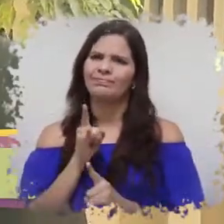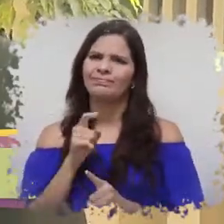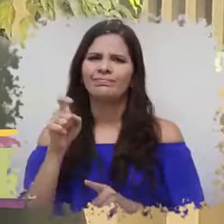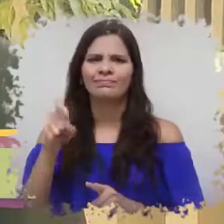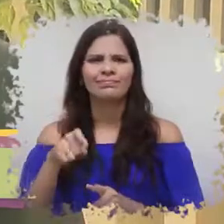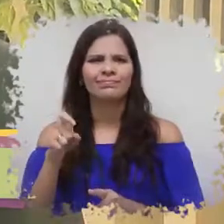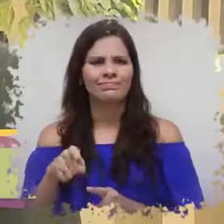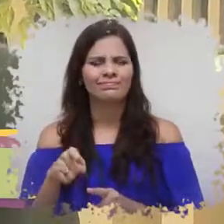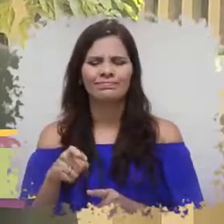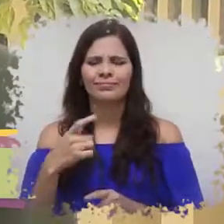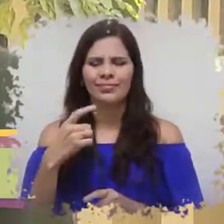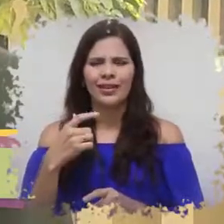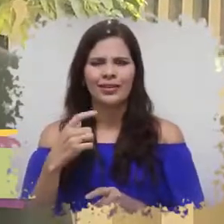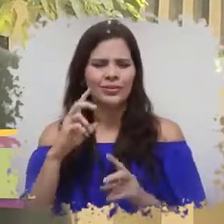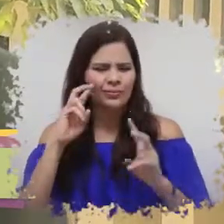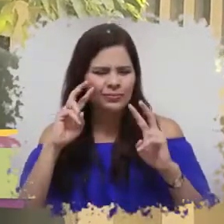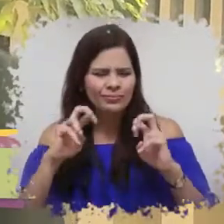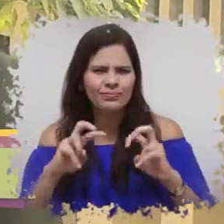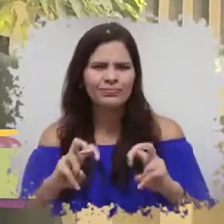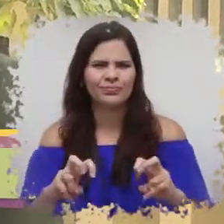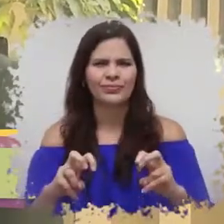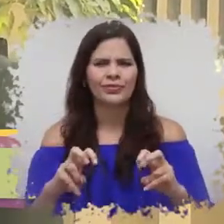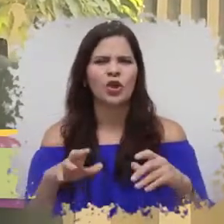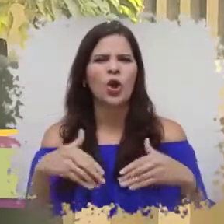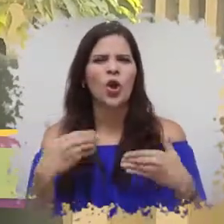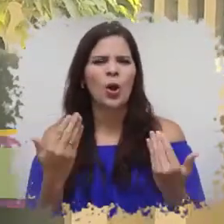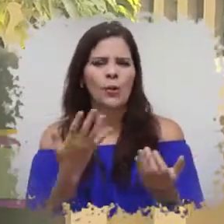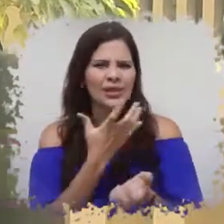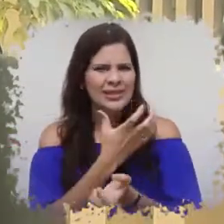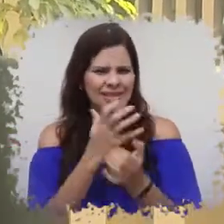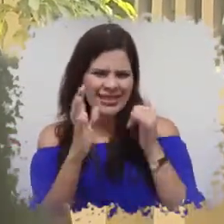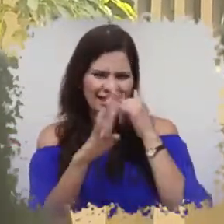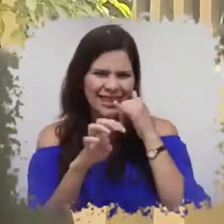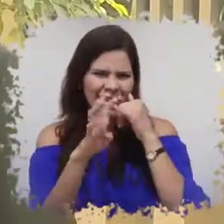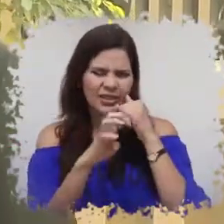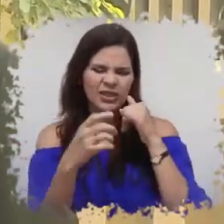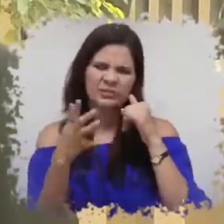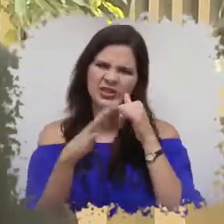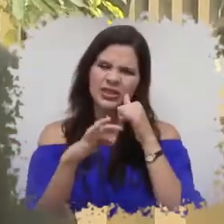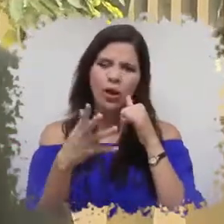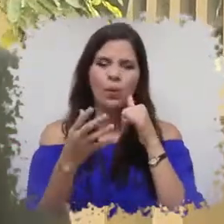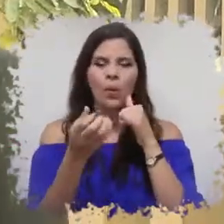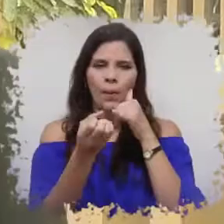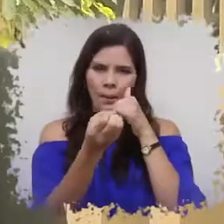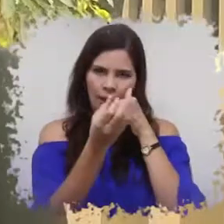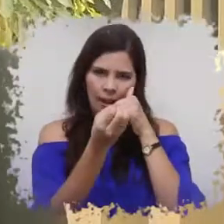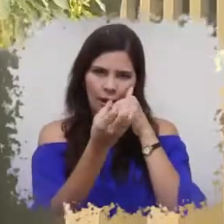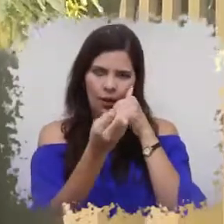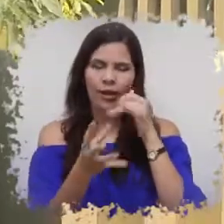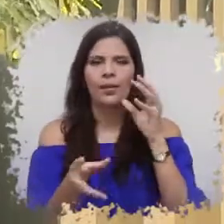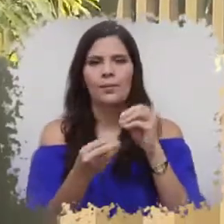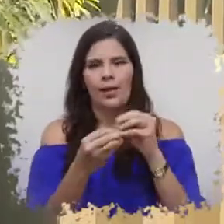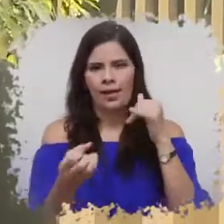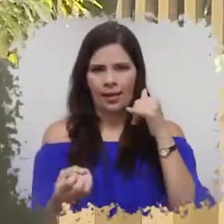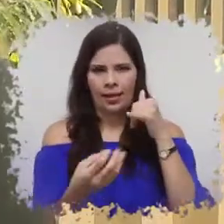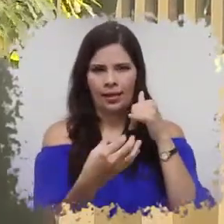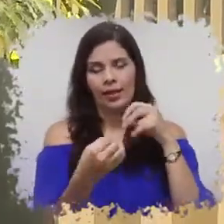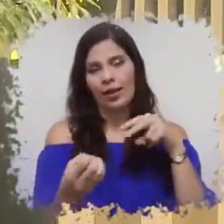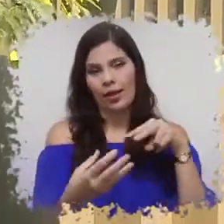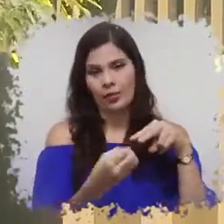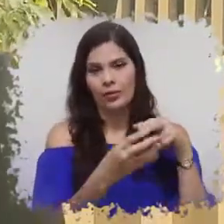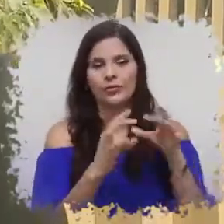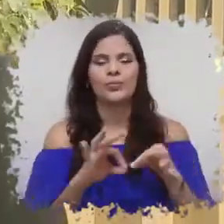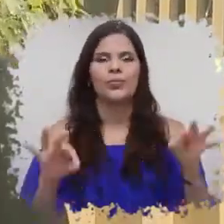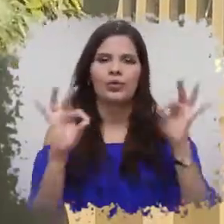tiene que tener un componente de ciencia detrás. Y el componente de ciencia, yo creo que la pedagogía y la